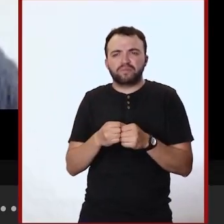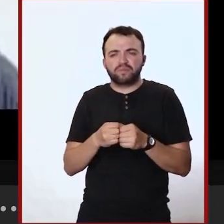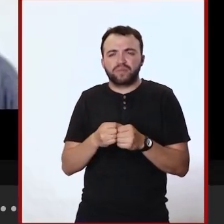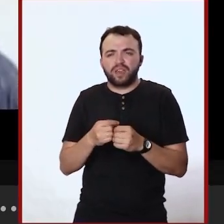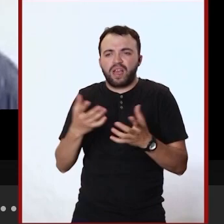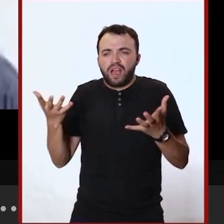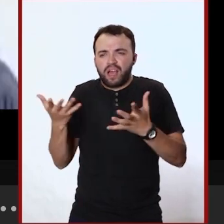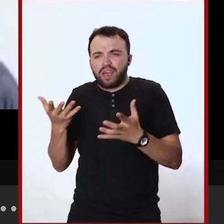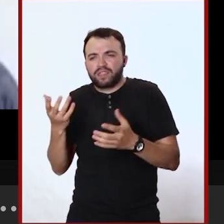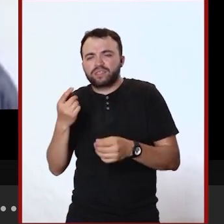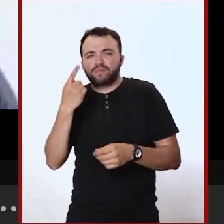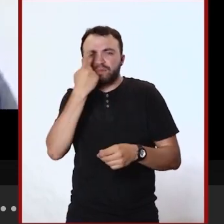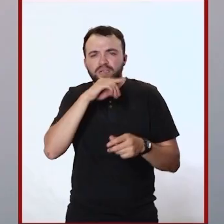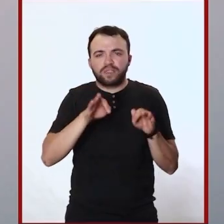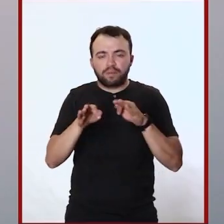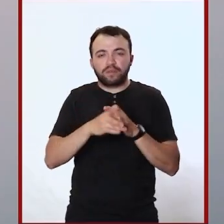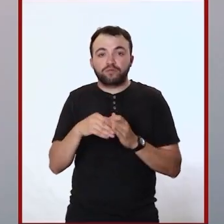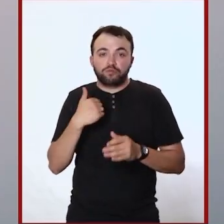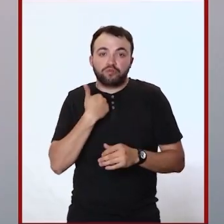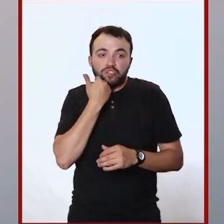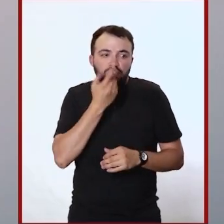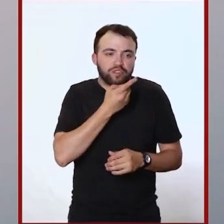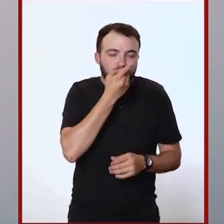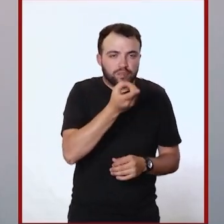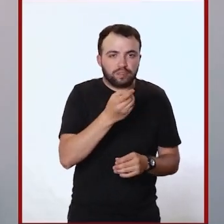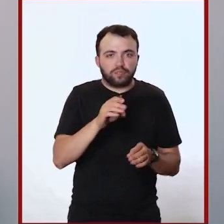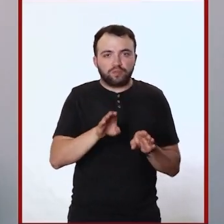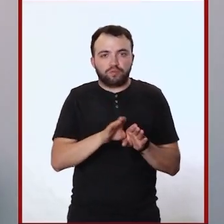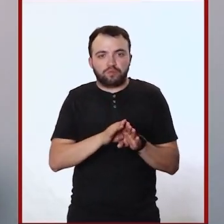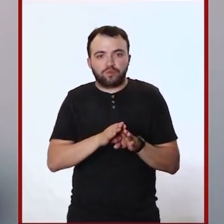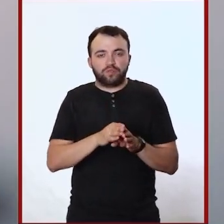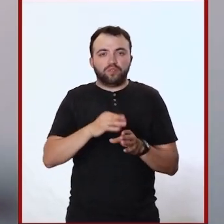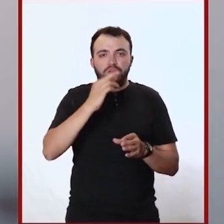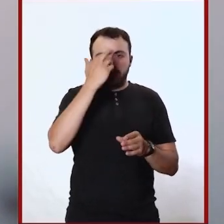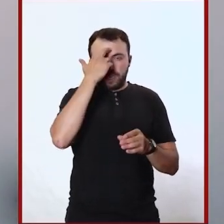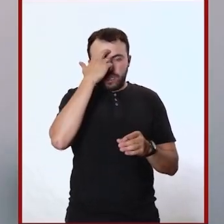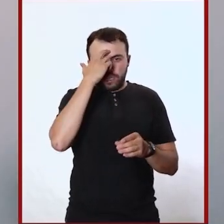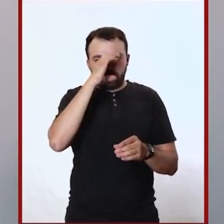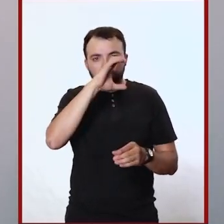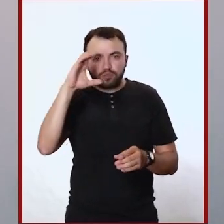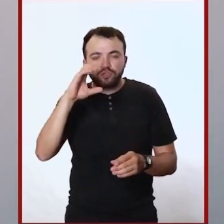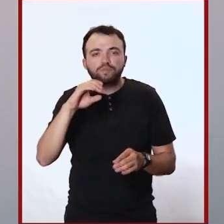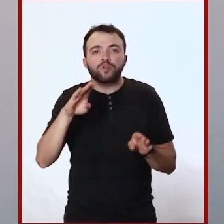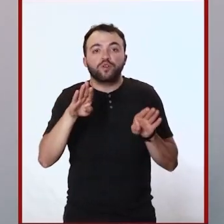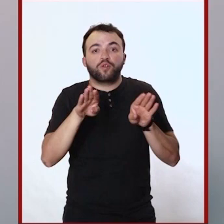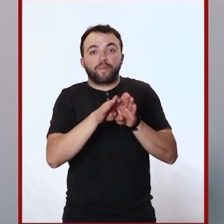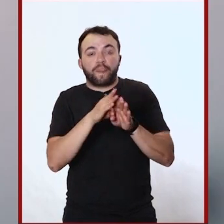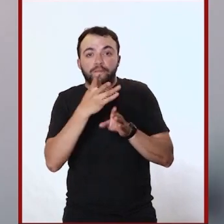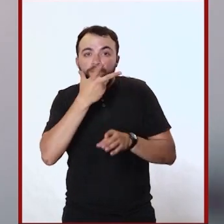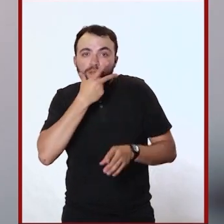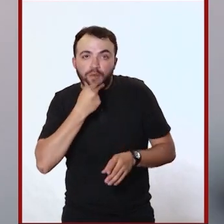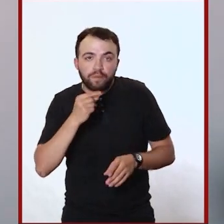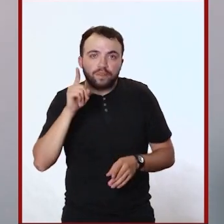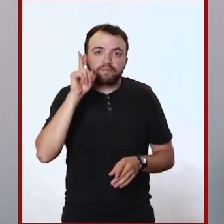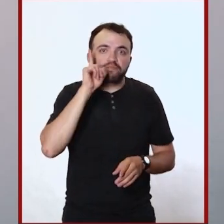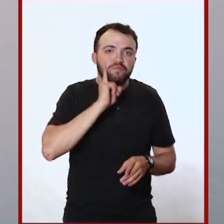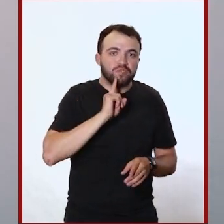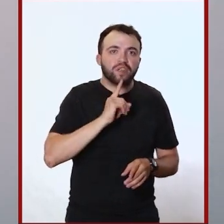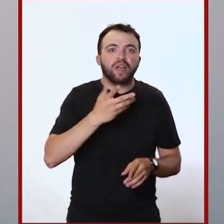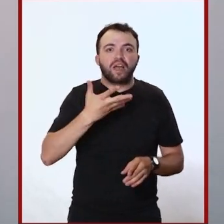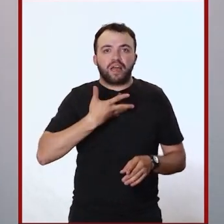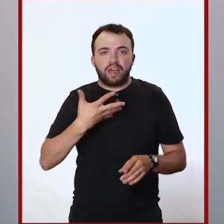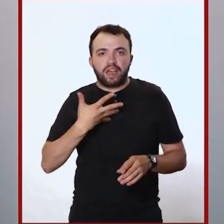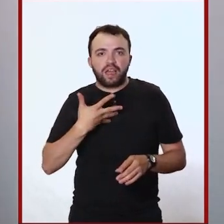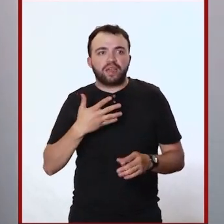que tanto mujeres como hombres tenemos la misma capacidad y deberíamos de tener por ello la misma oportunidad de acceder a los